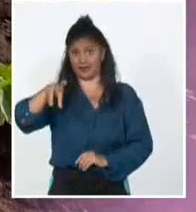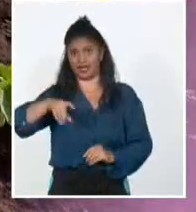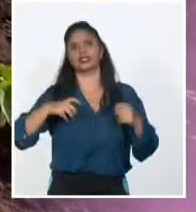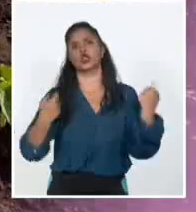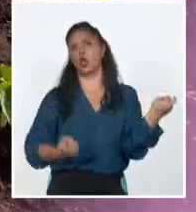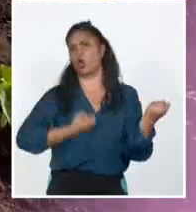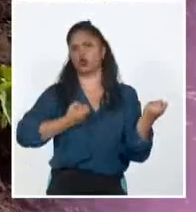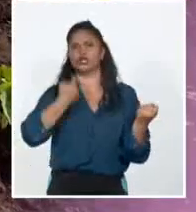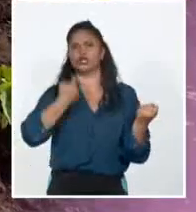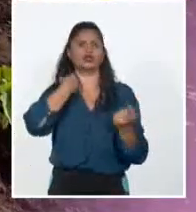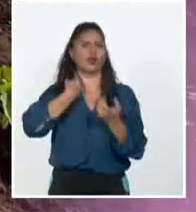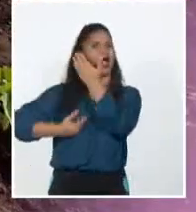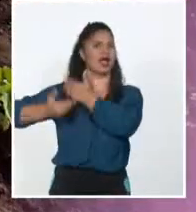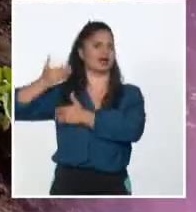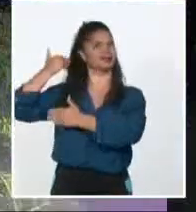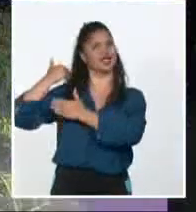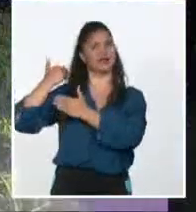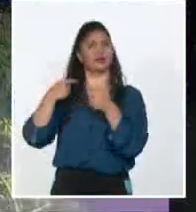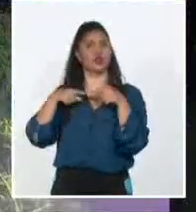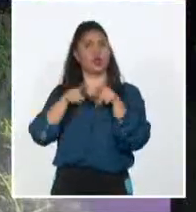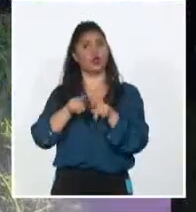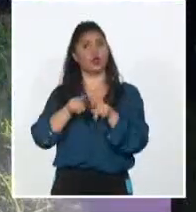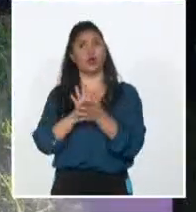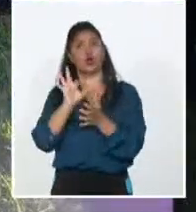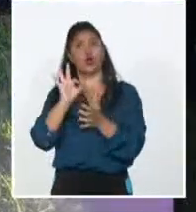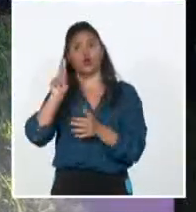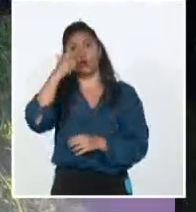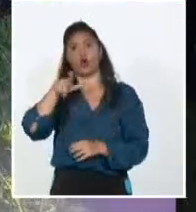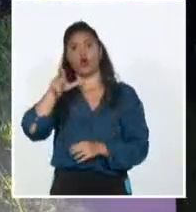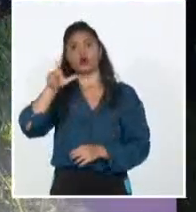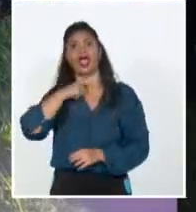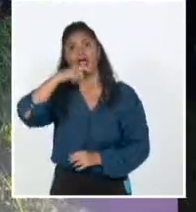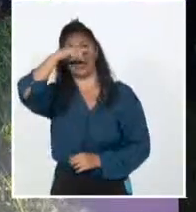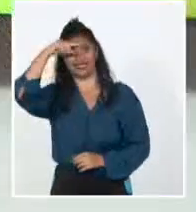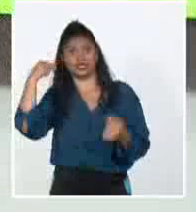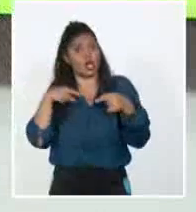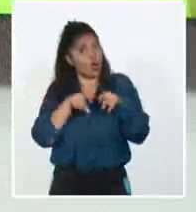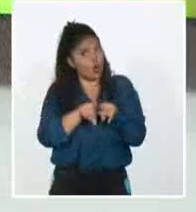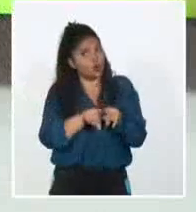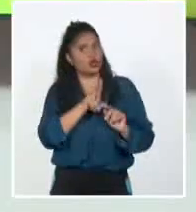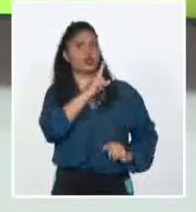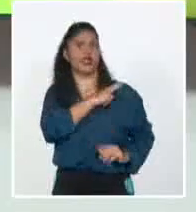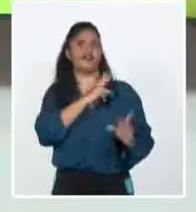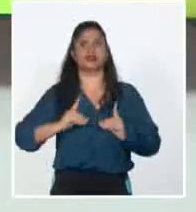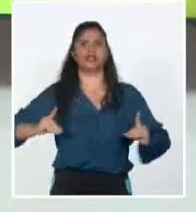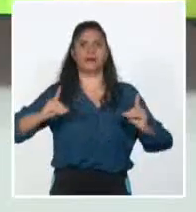Acompañan a Morales Ojeda, el miembro del secretariado del Comité Central y jefe del Departamento